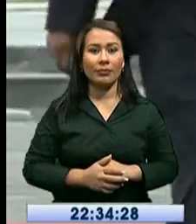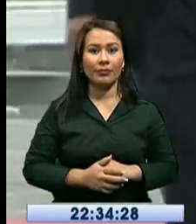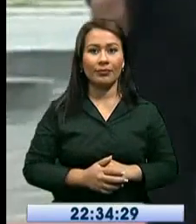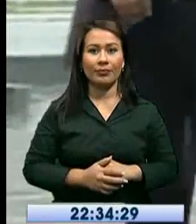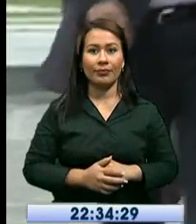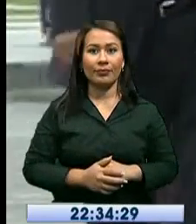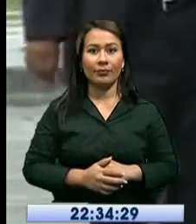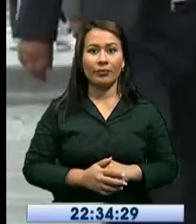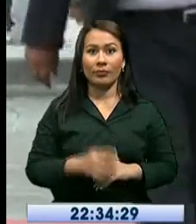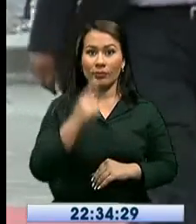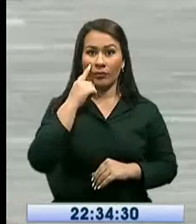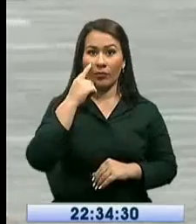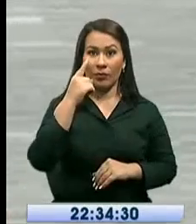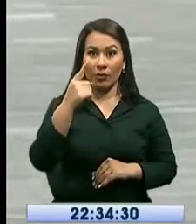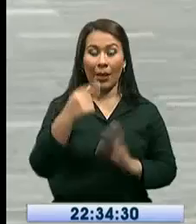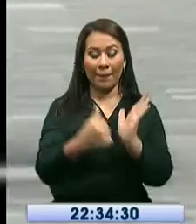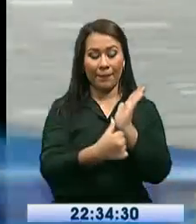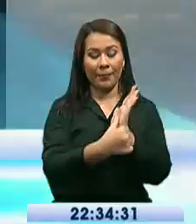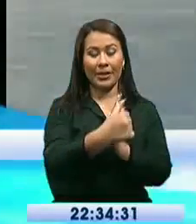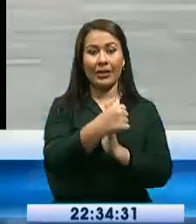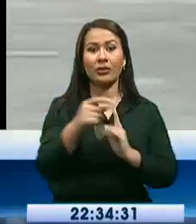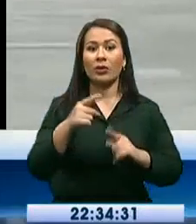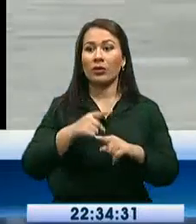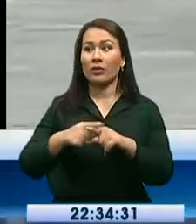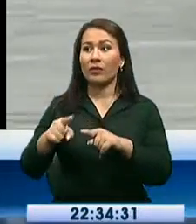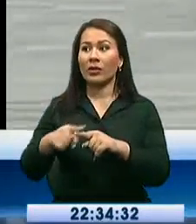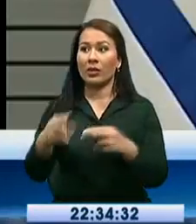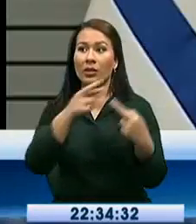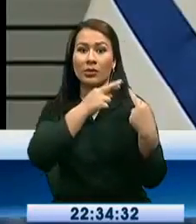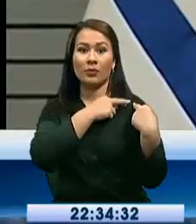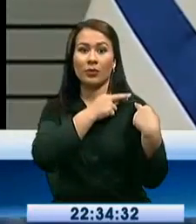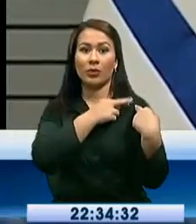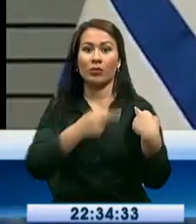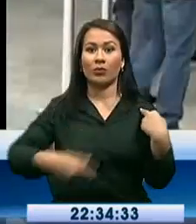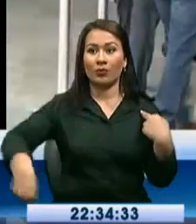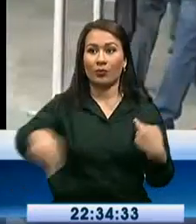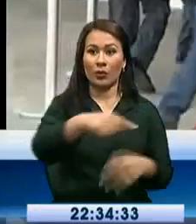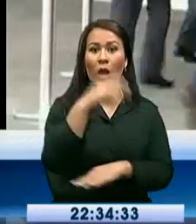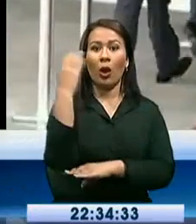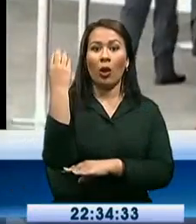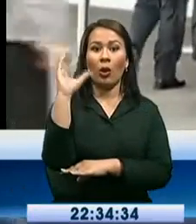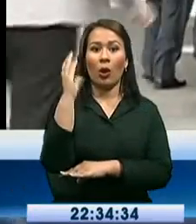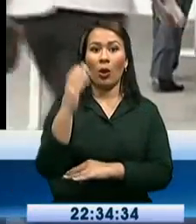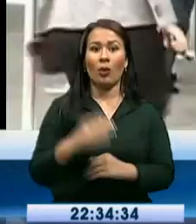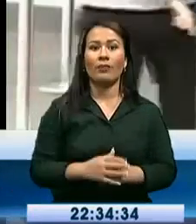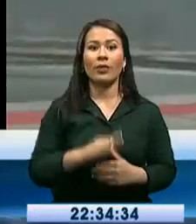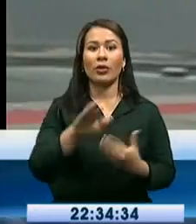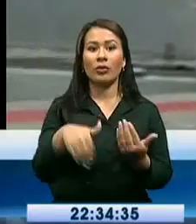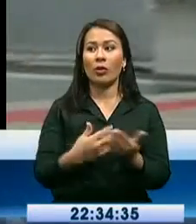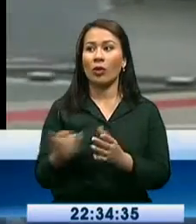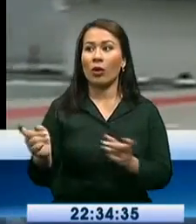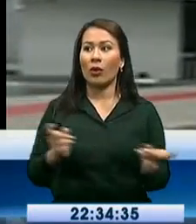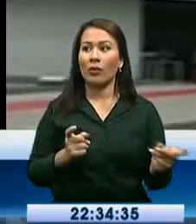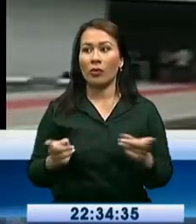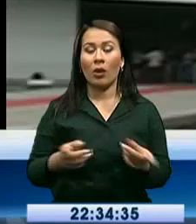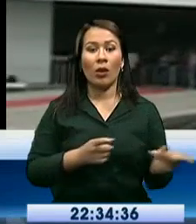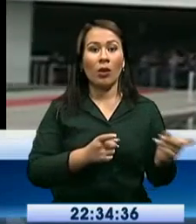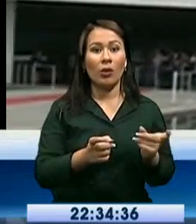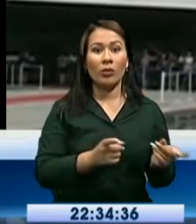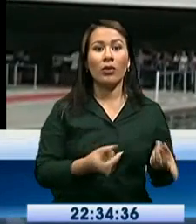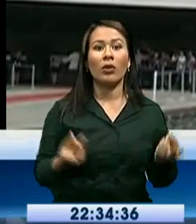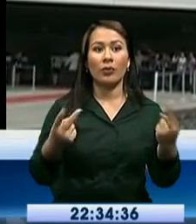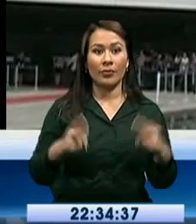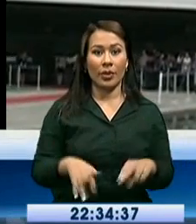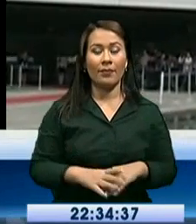Pasado el mediodía, los ministros y delegaciones diplomáticas de Colombia, México, Venezuela, Bolivia y Ecuador llegaron al edificio de la